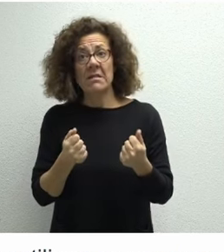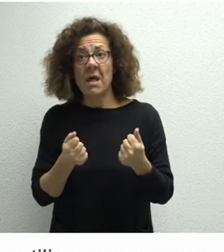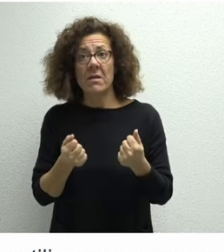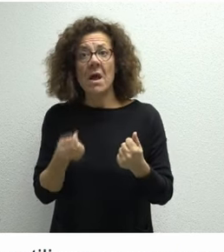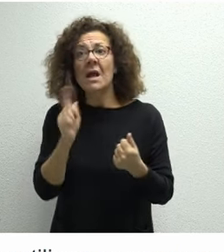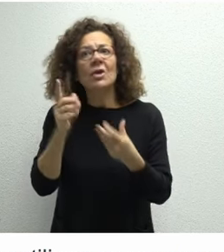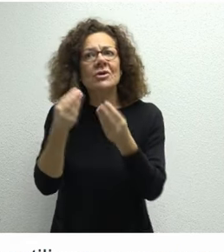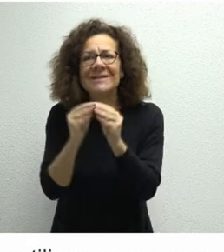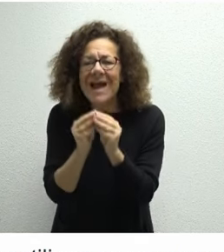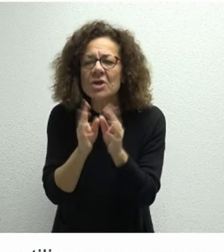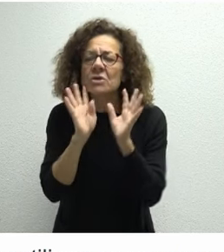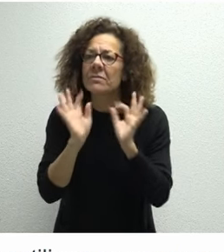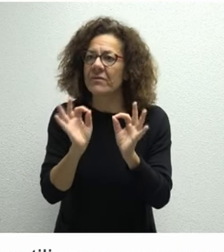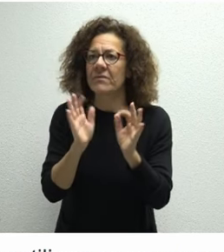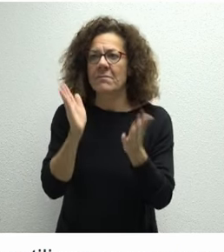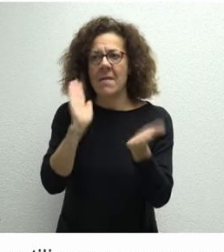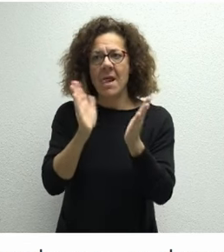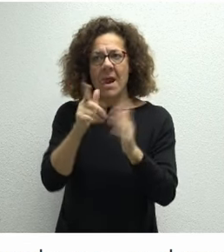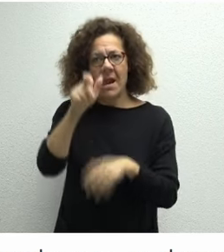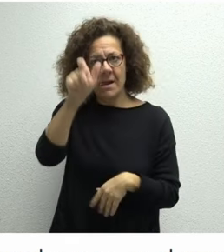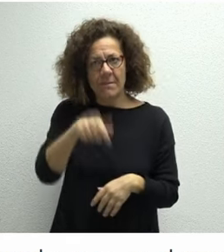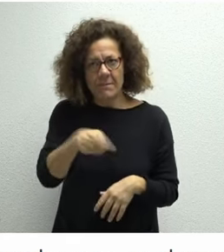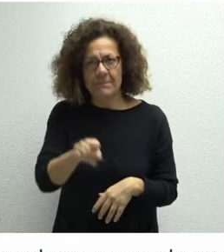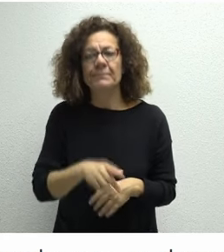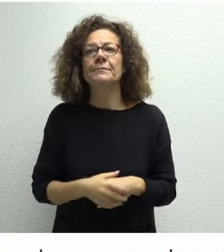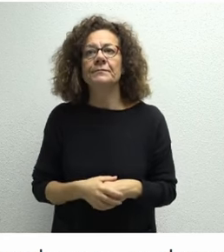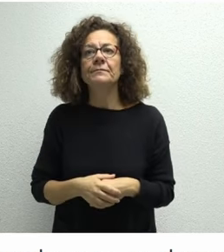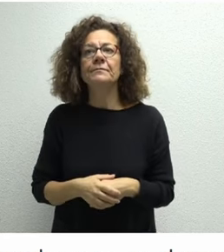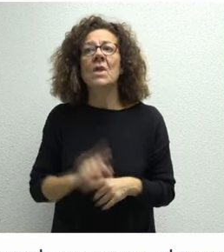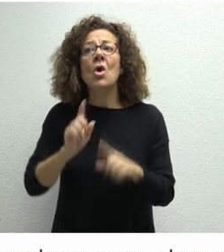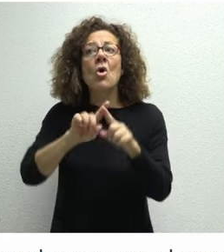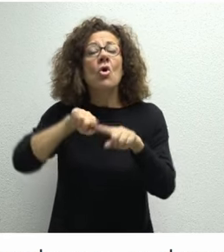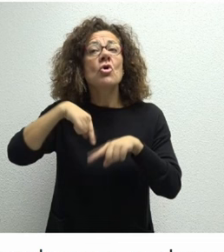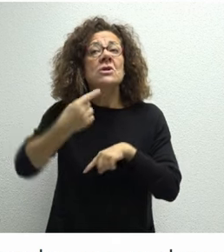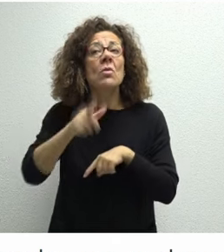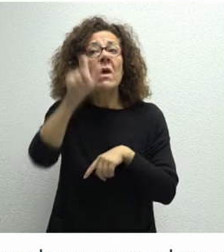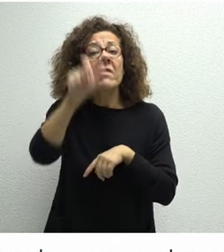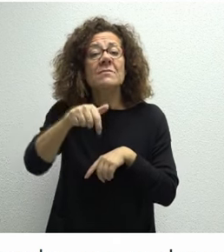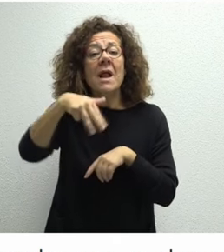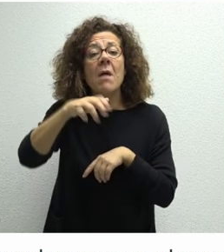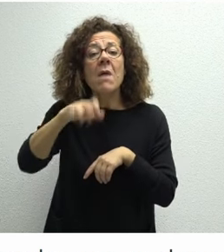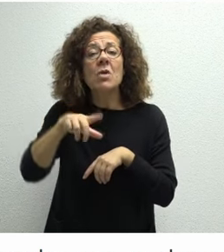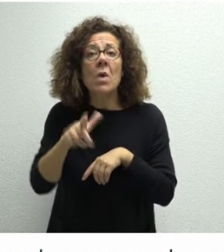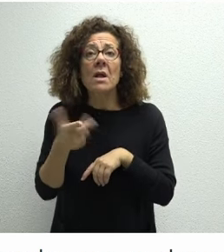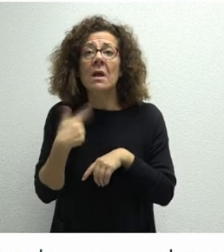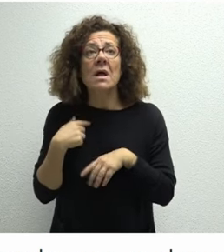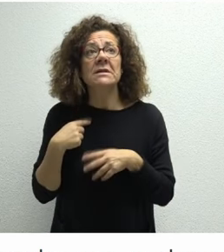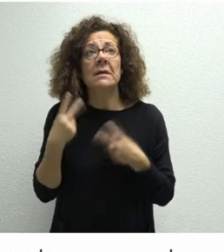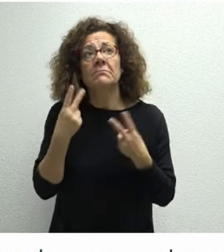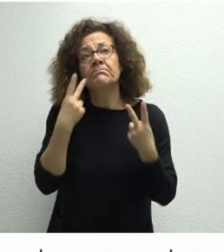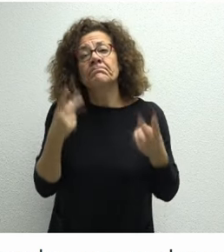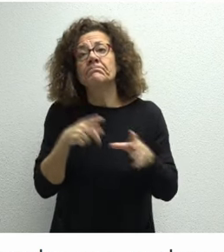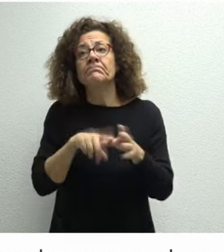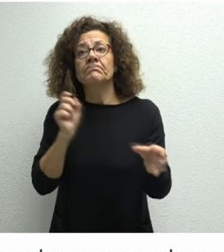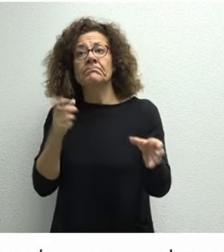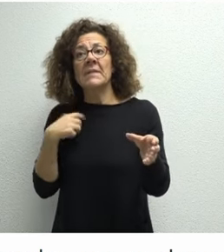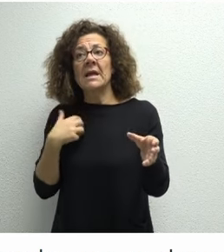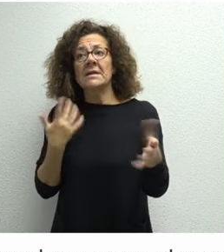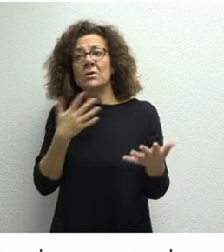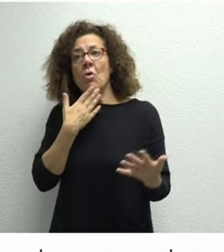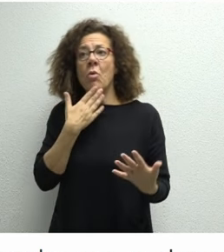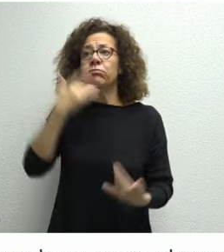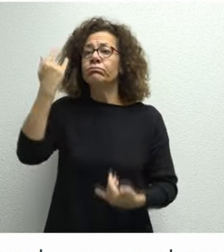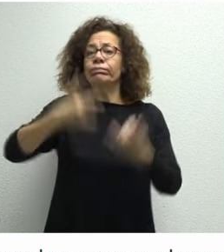está diseñado para para eso no Ah las consecuencias para Manuel Bueno pues que queda desconectado queda sin WiFi no eh